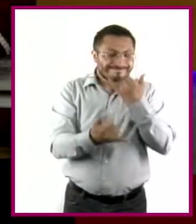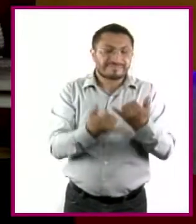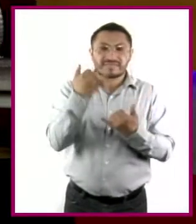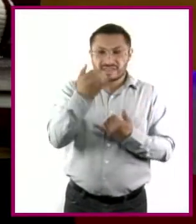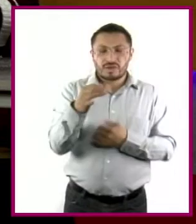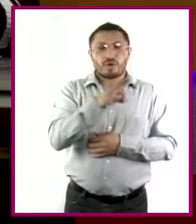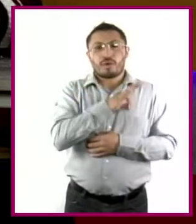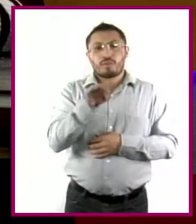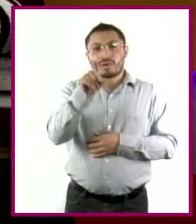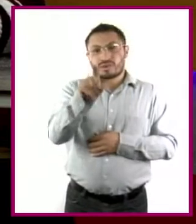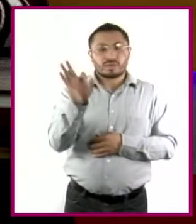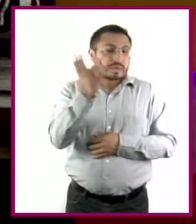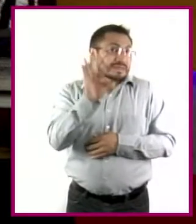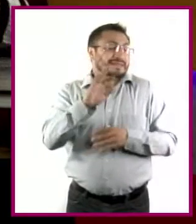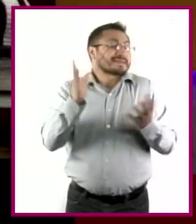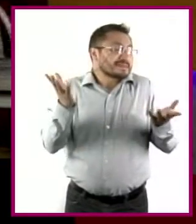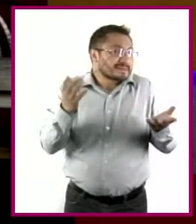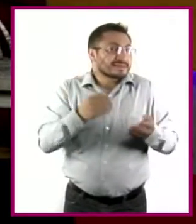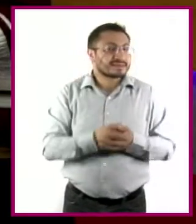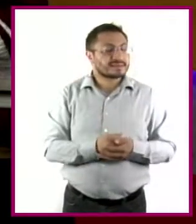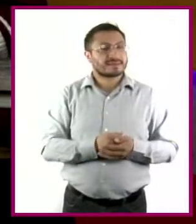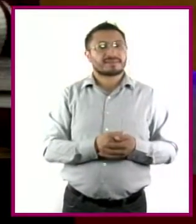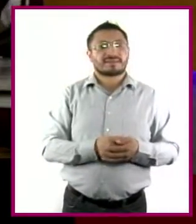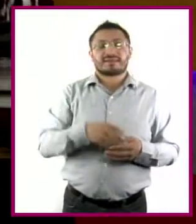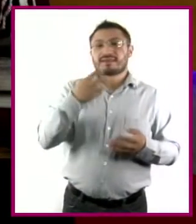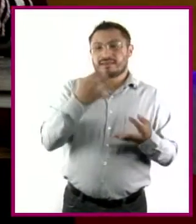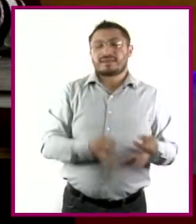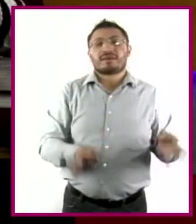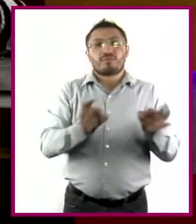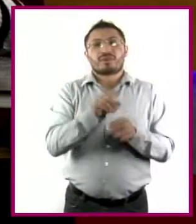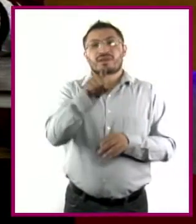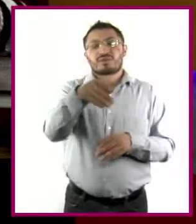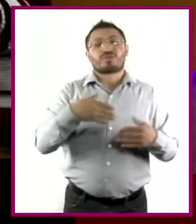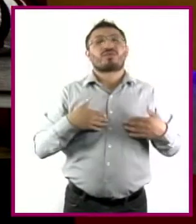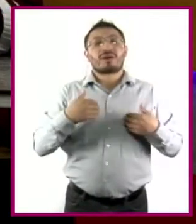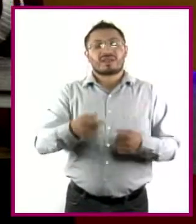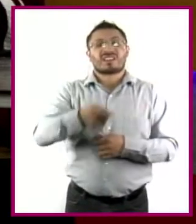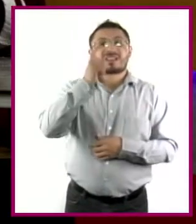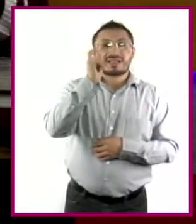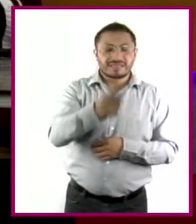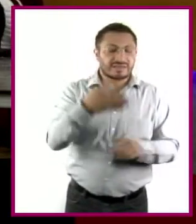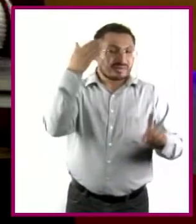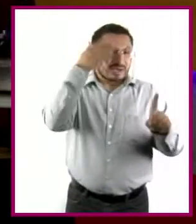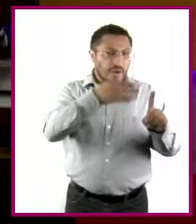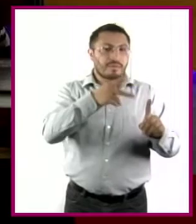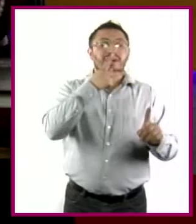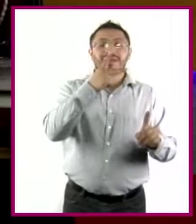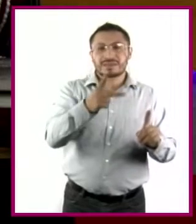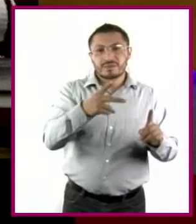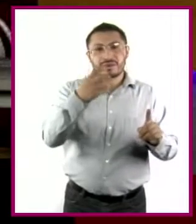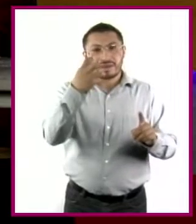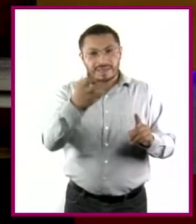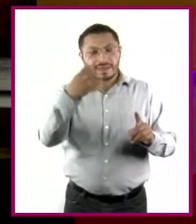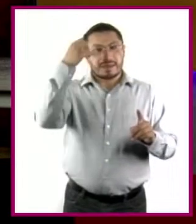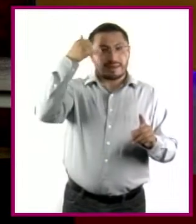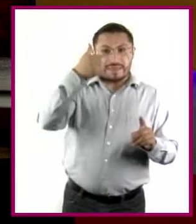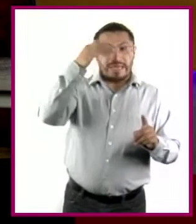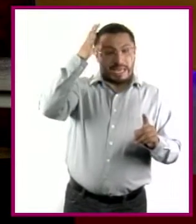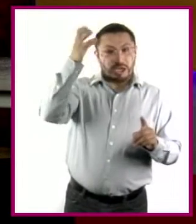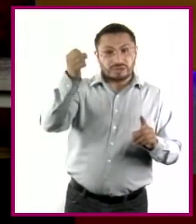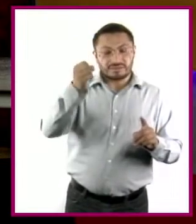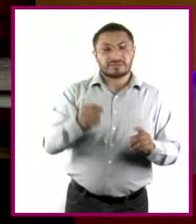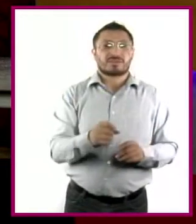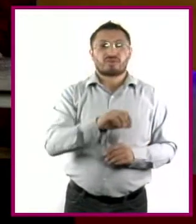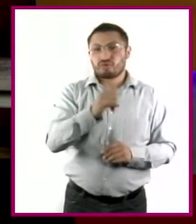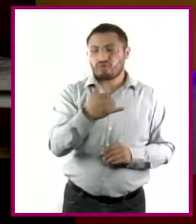caer involuntariamente, ¿o no? Por ello es importante entender bien el significado y el objetivo de cada palabra y cada concepto. Otro